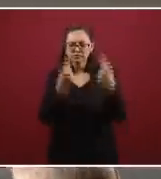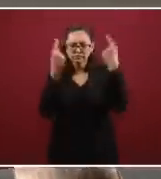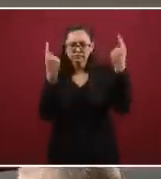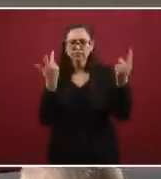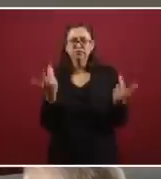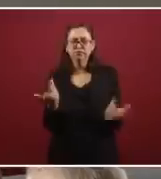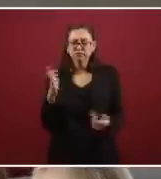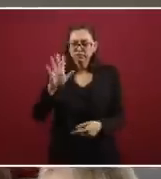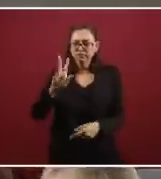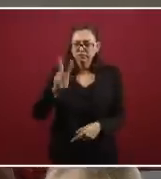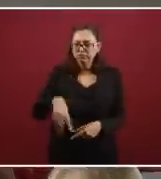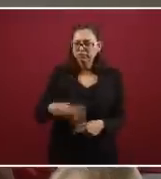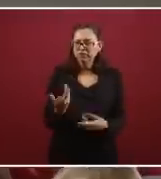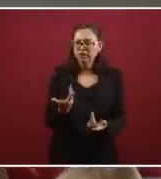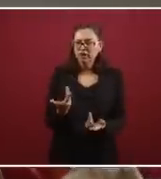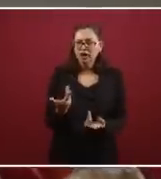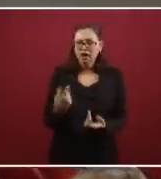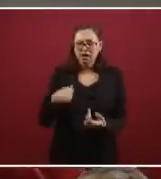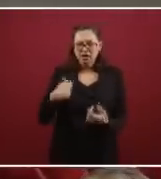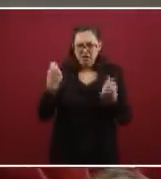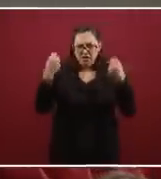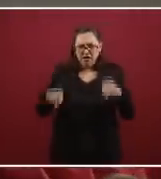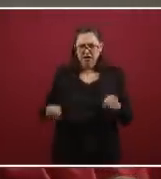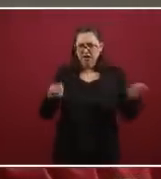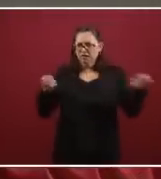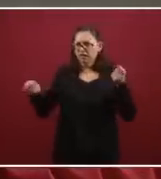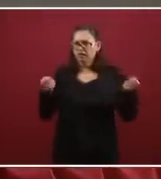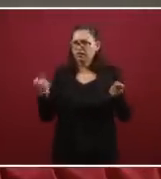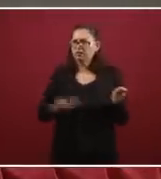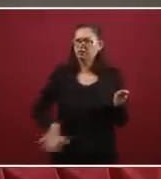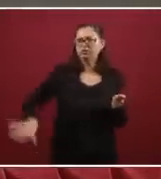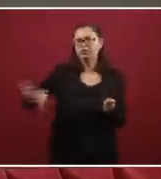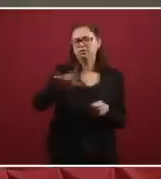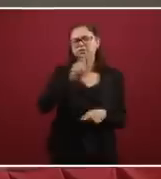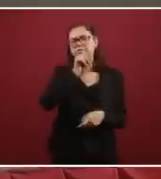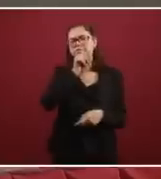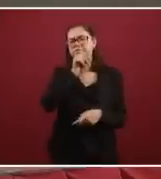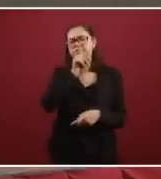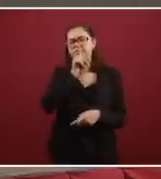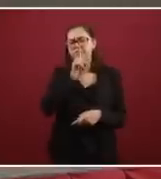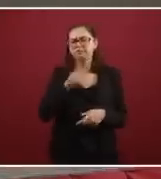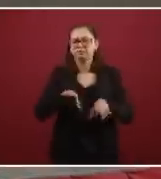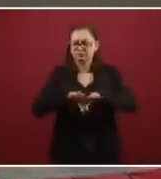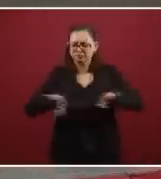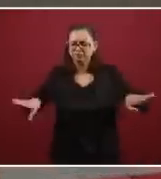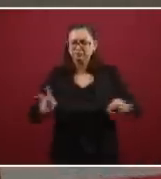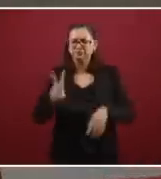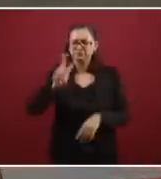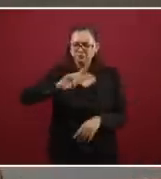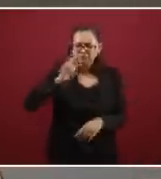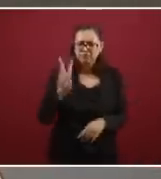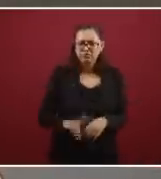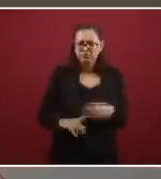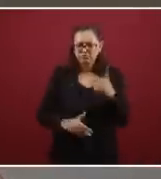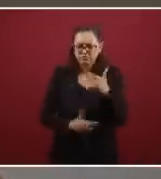auténtica democracia, no una dictadura. Y se están llevando a cabo